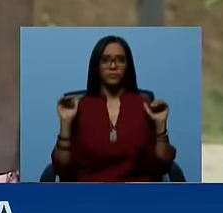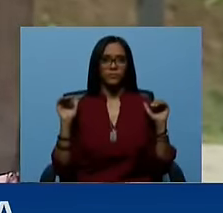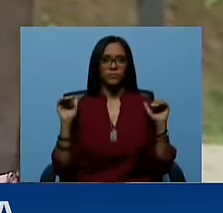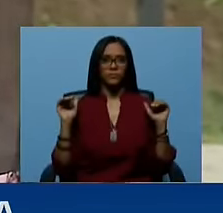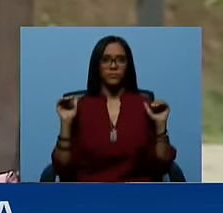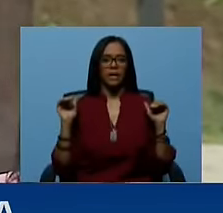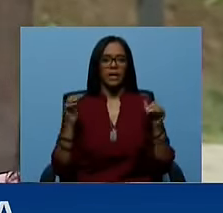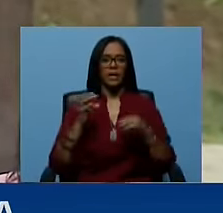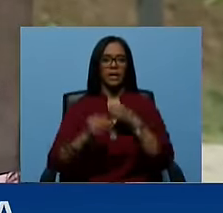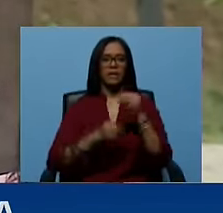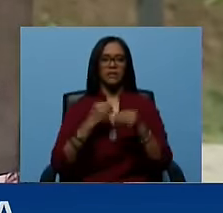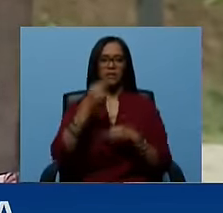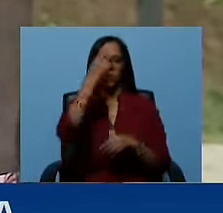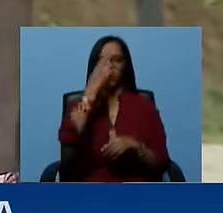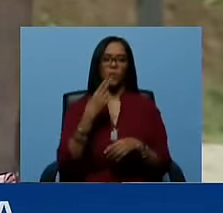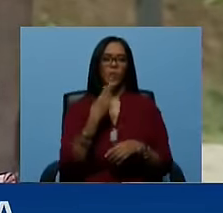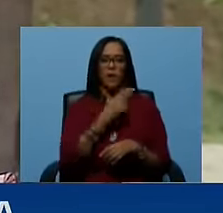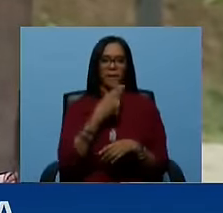hicimos un juramento.